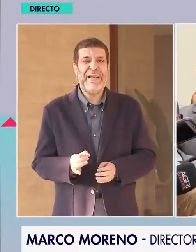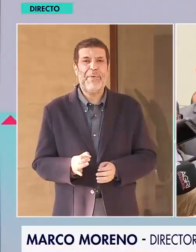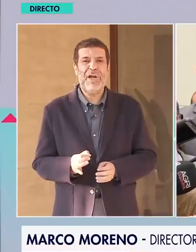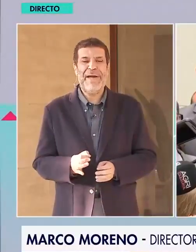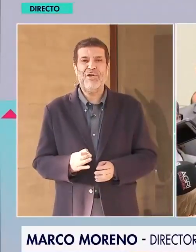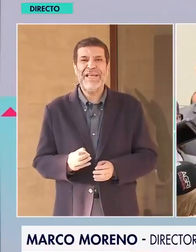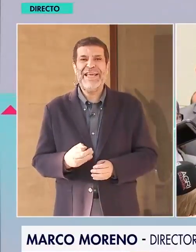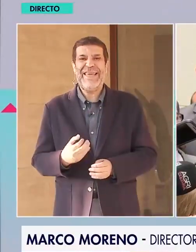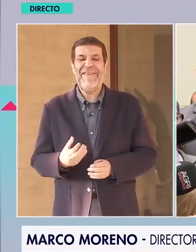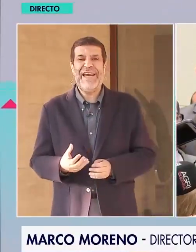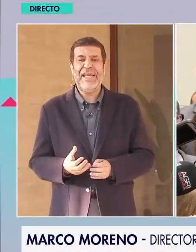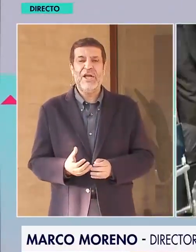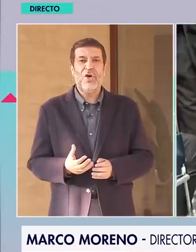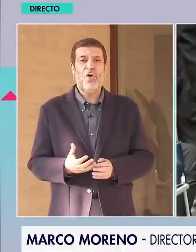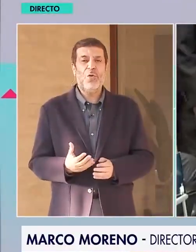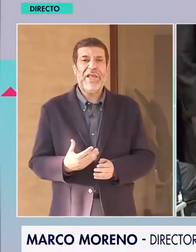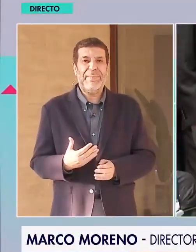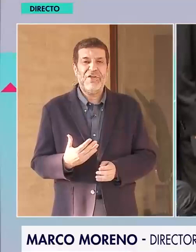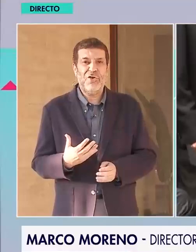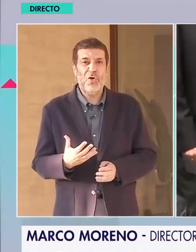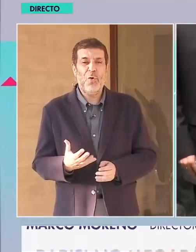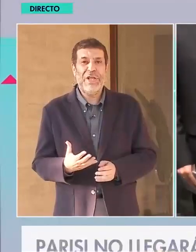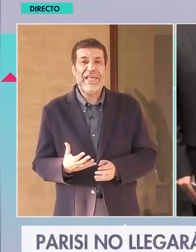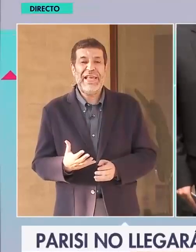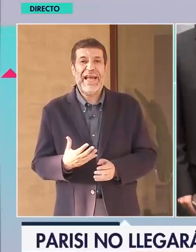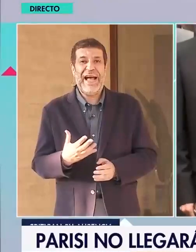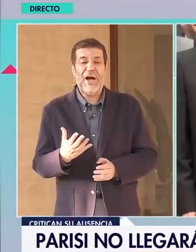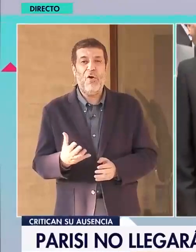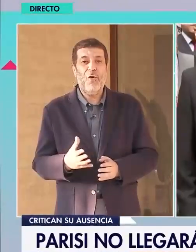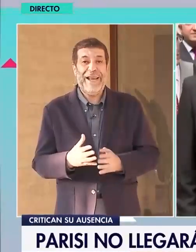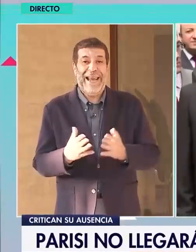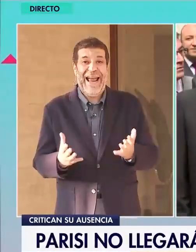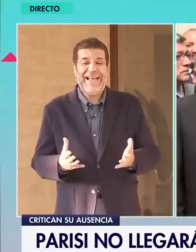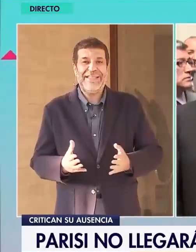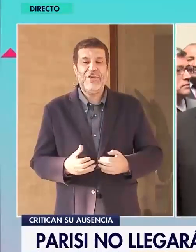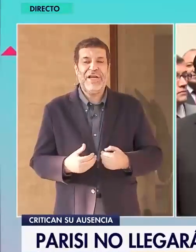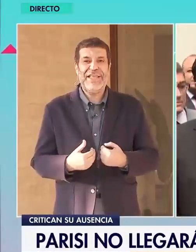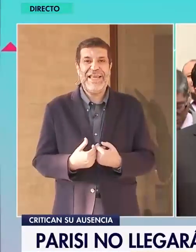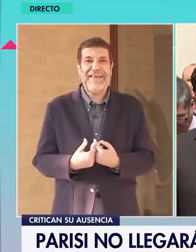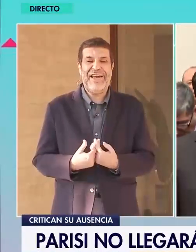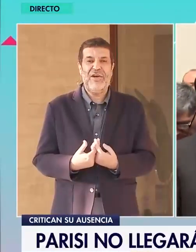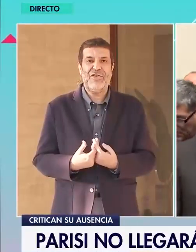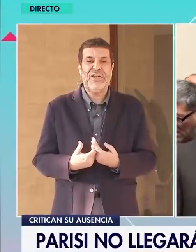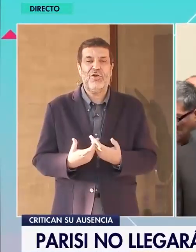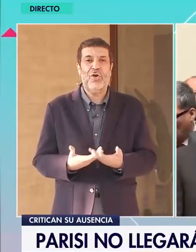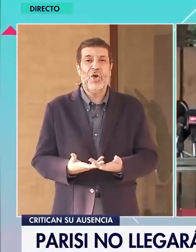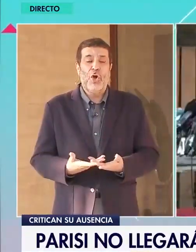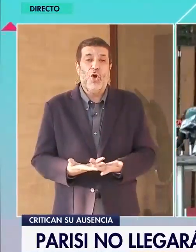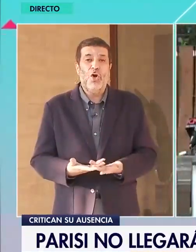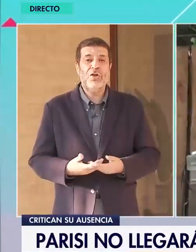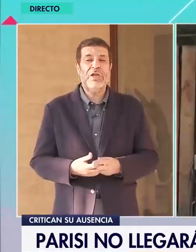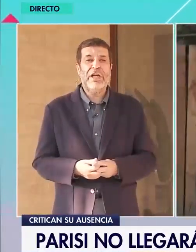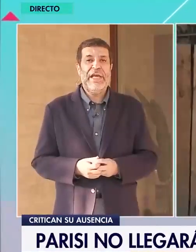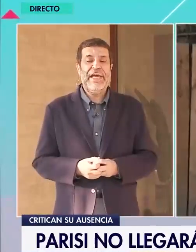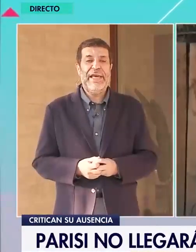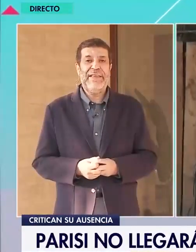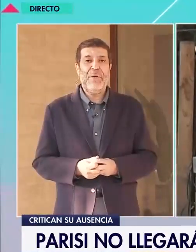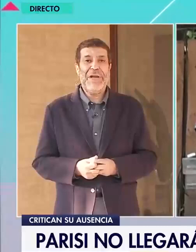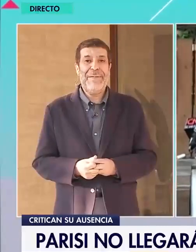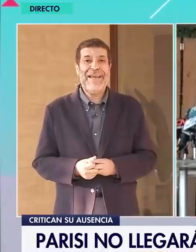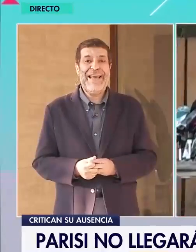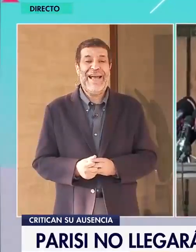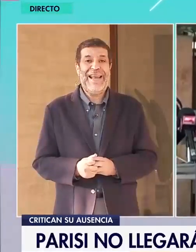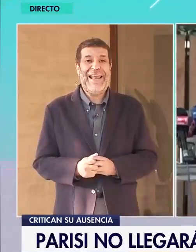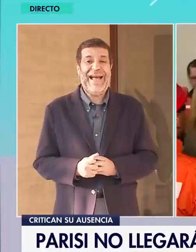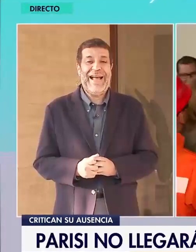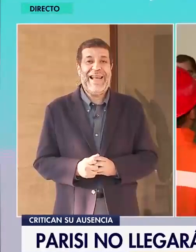insistir en que el problema no tiene que ver con una dimensión jurídica o legal, sino que tiene que ver, ¿no es cierto?, con, de